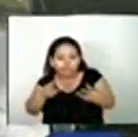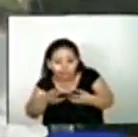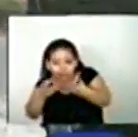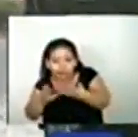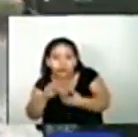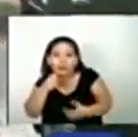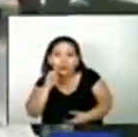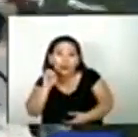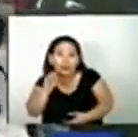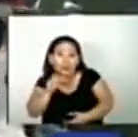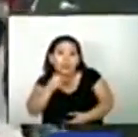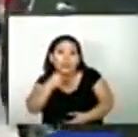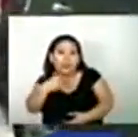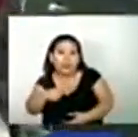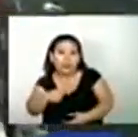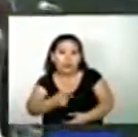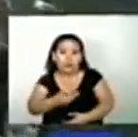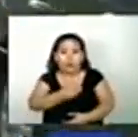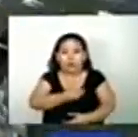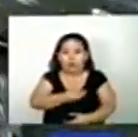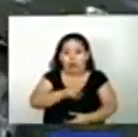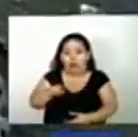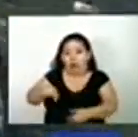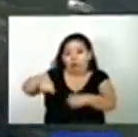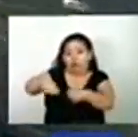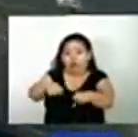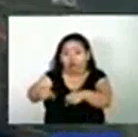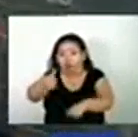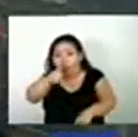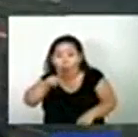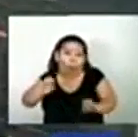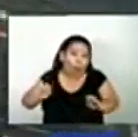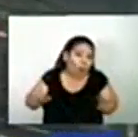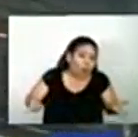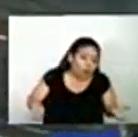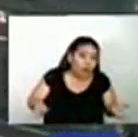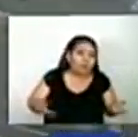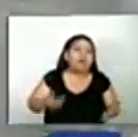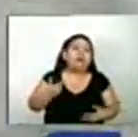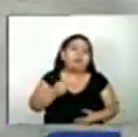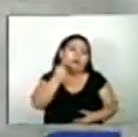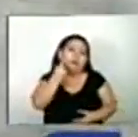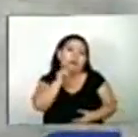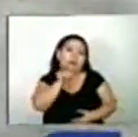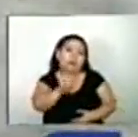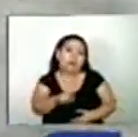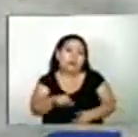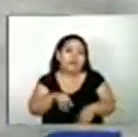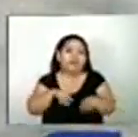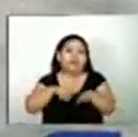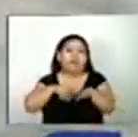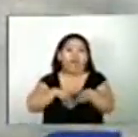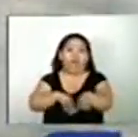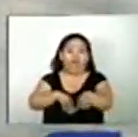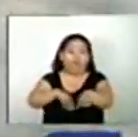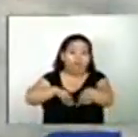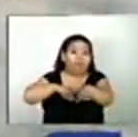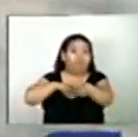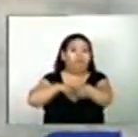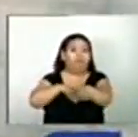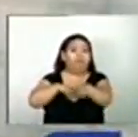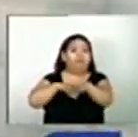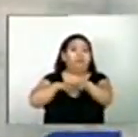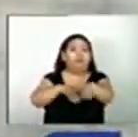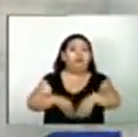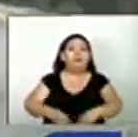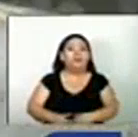también determinarán si el conductor de la unidad circulaba en estado de ebriedad. Y como era de esperarse, el tránsito vehicular en la zona se